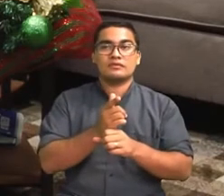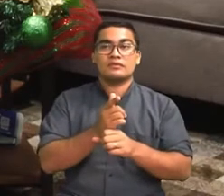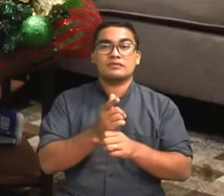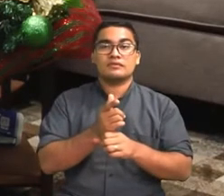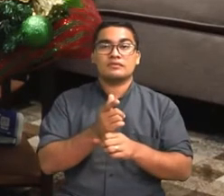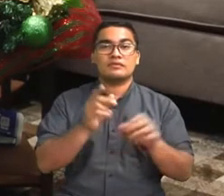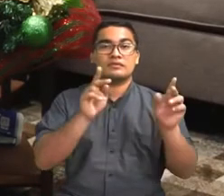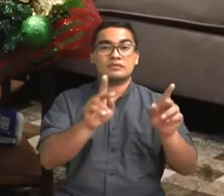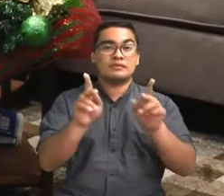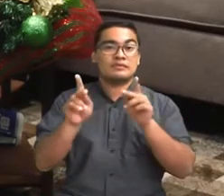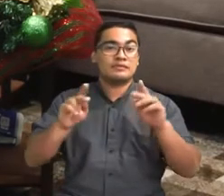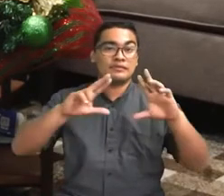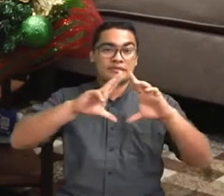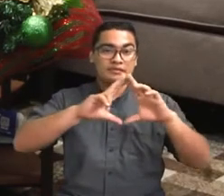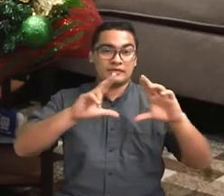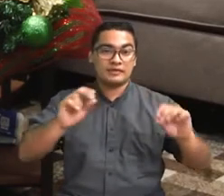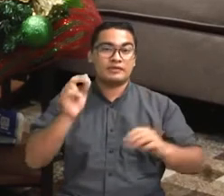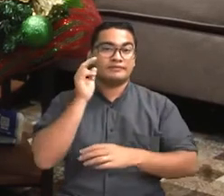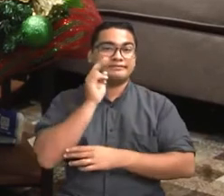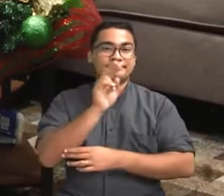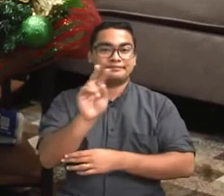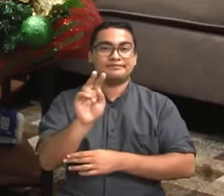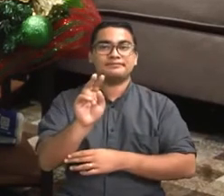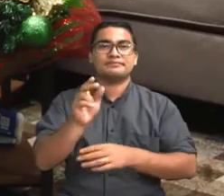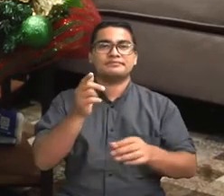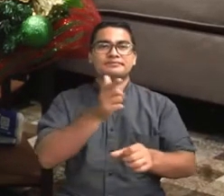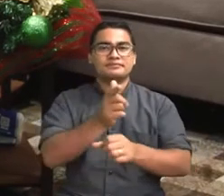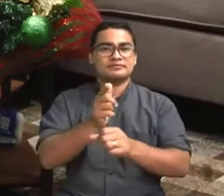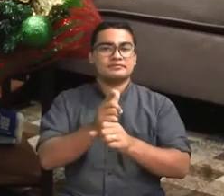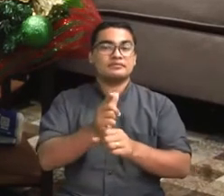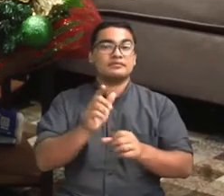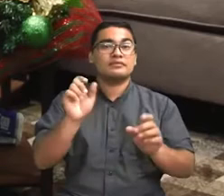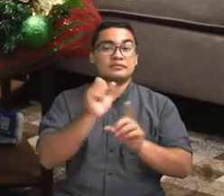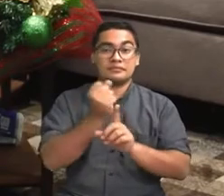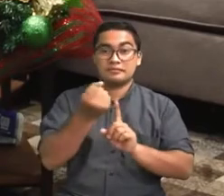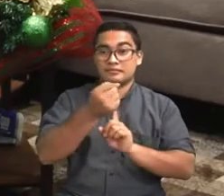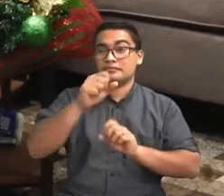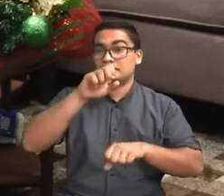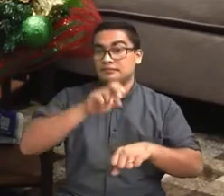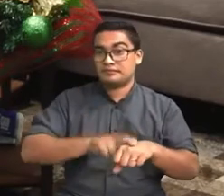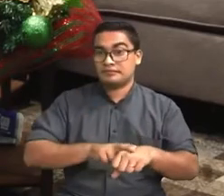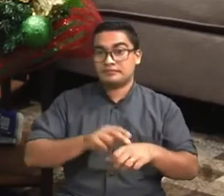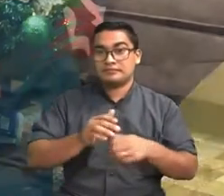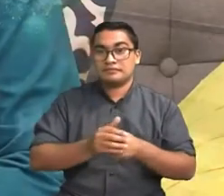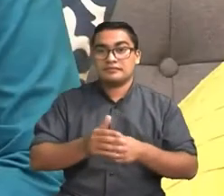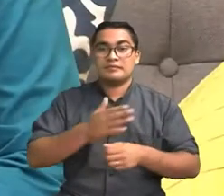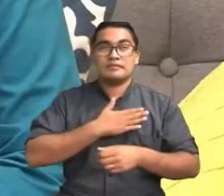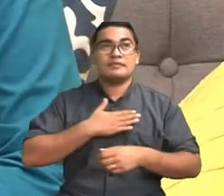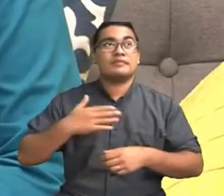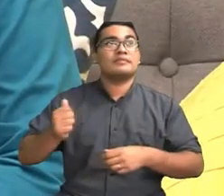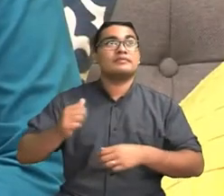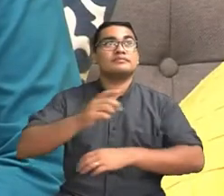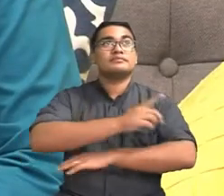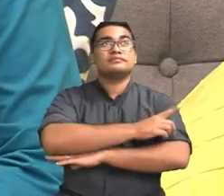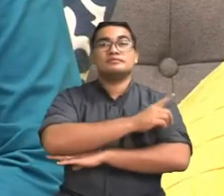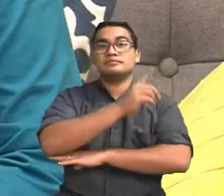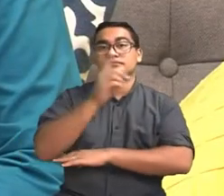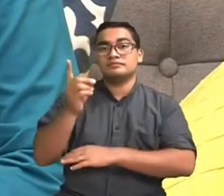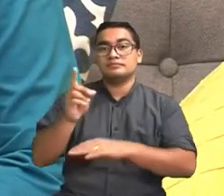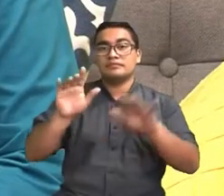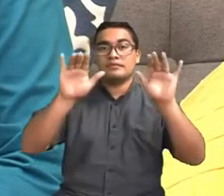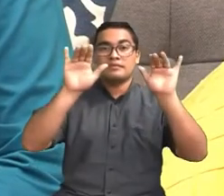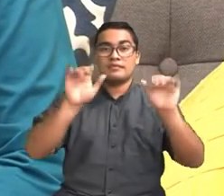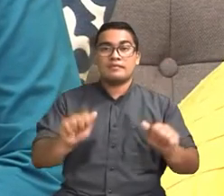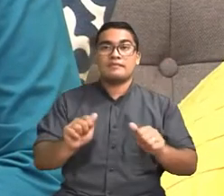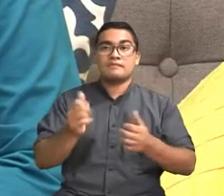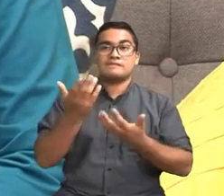ven las y los nicaragüenses, este canal parlamentario. Y qué mejor este día, que ya a un día